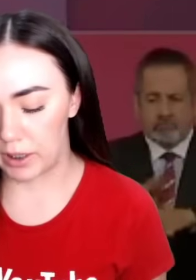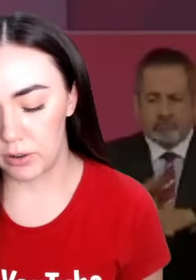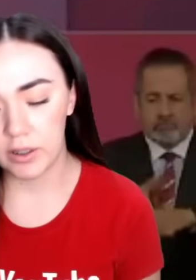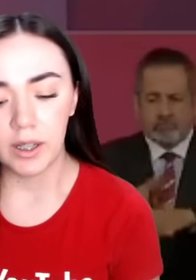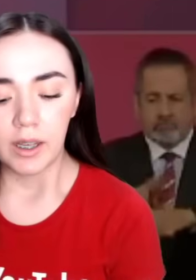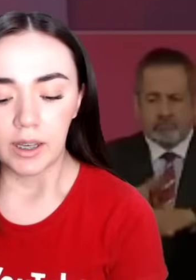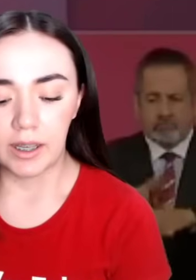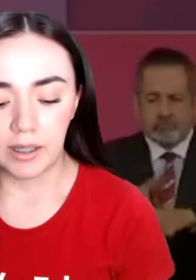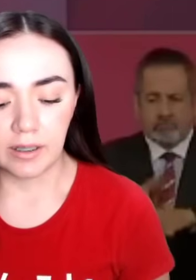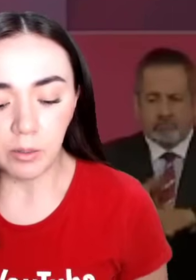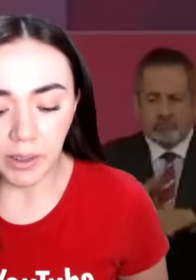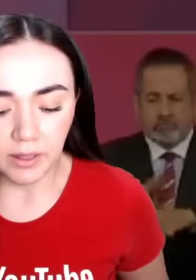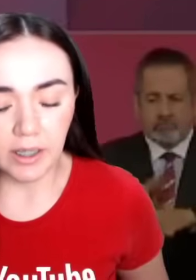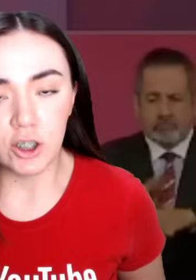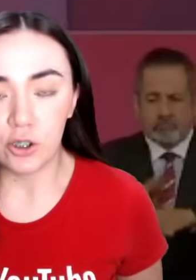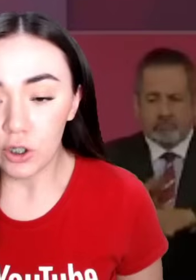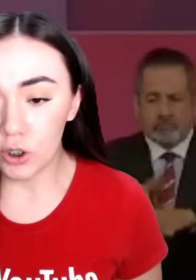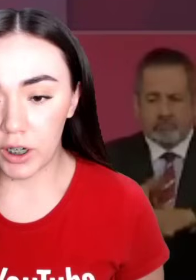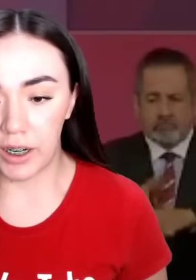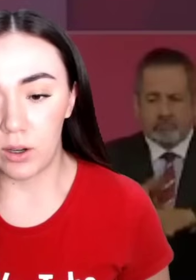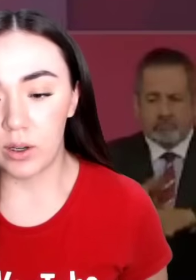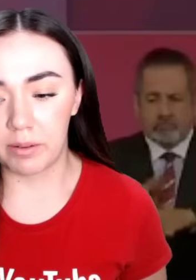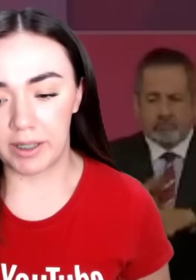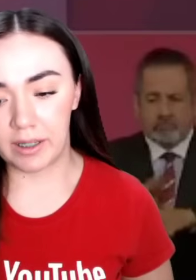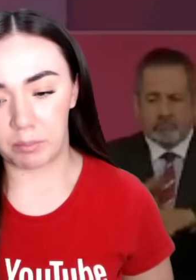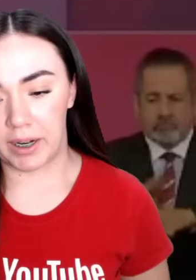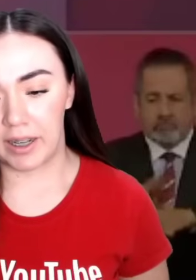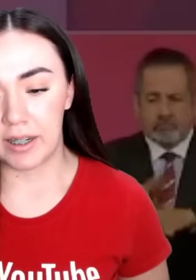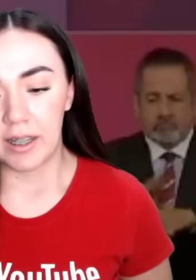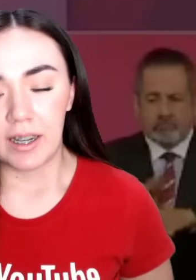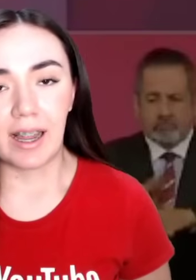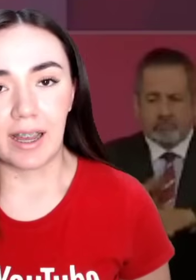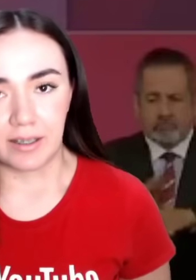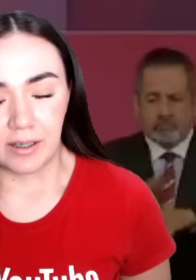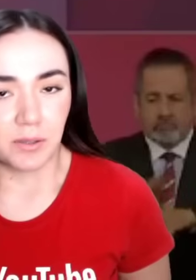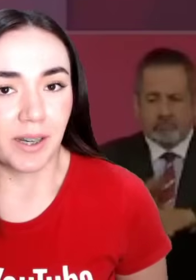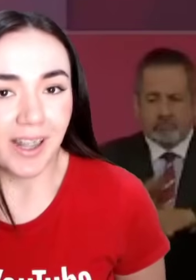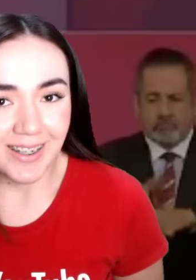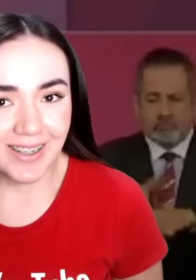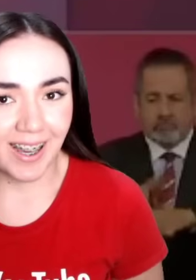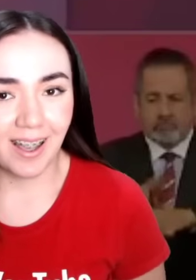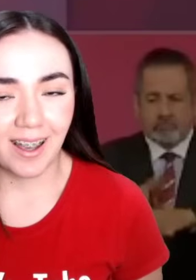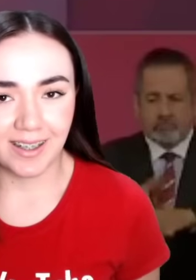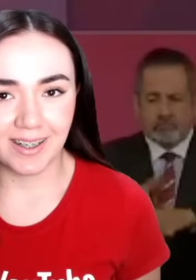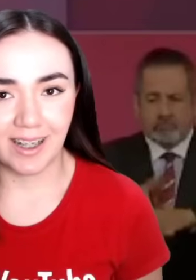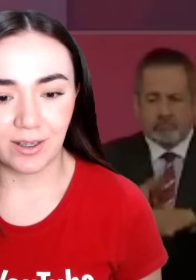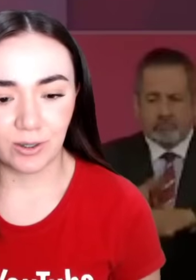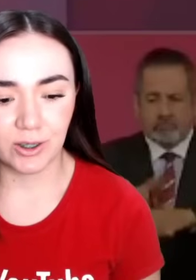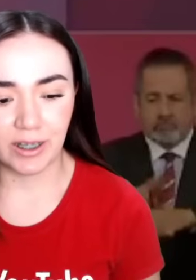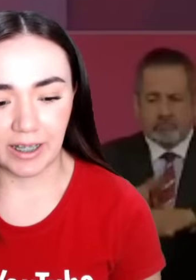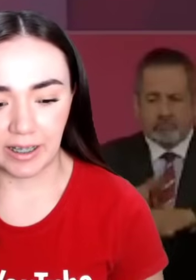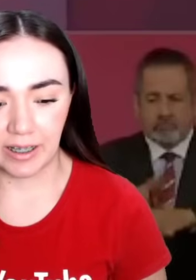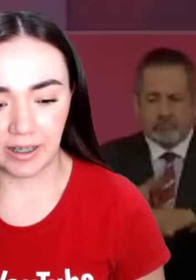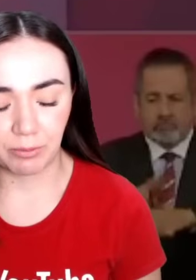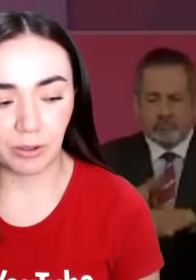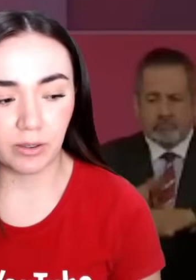López Obrador. Realmente yo no creo que vayan a parar la transferencia hacia